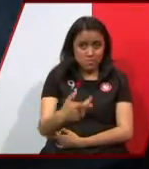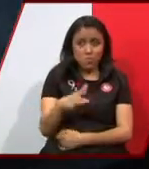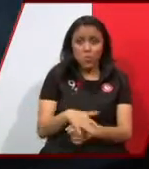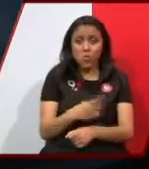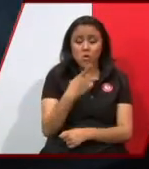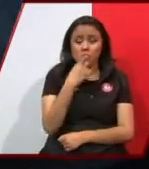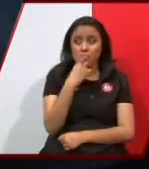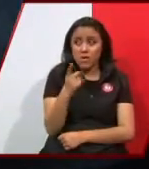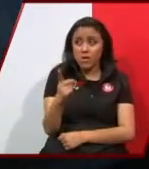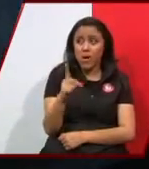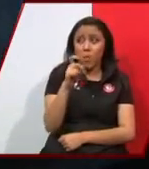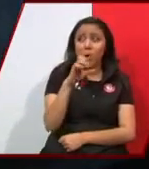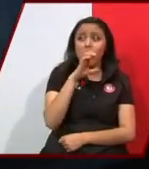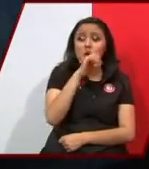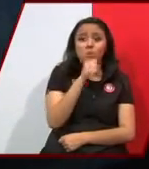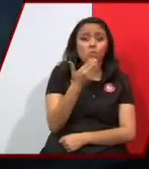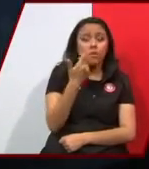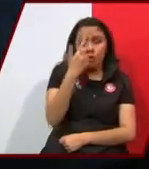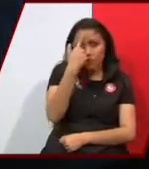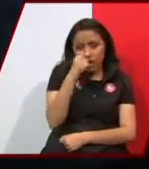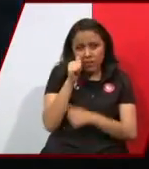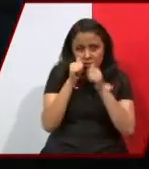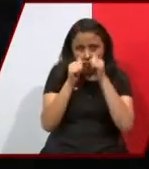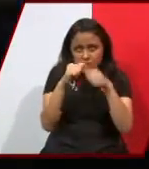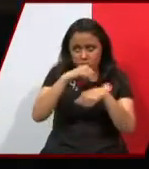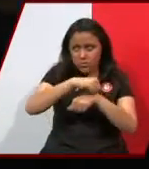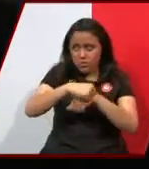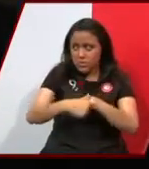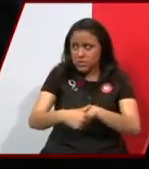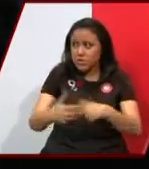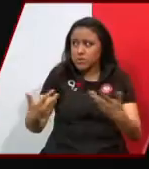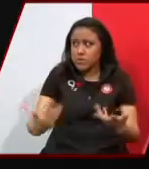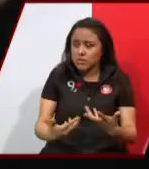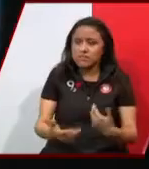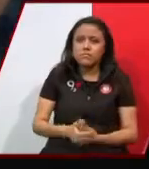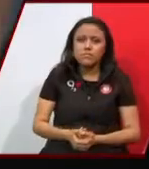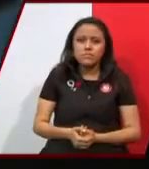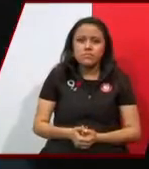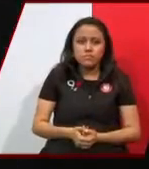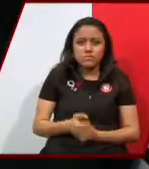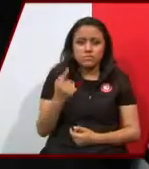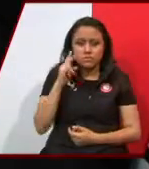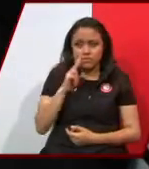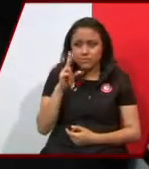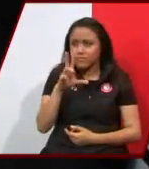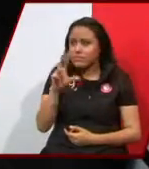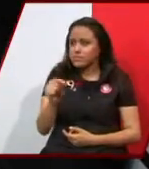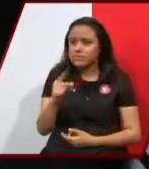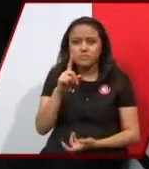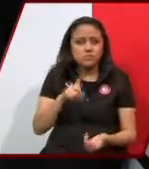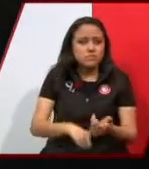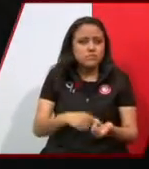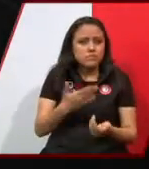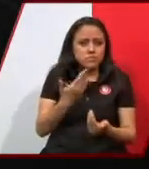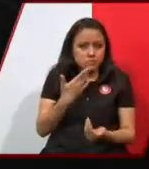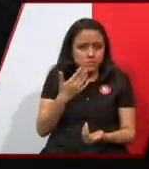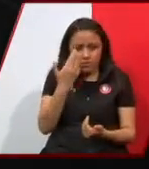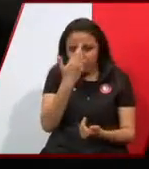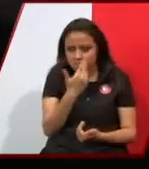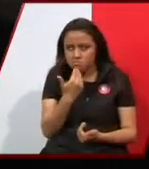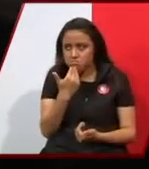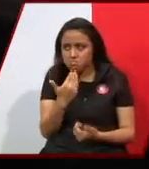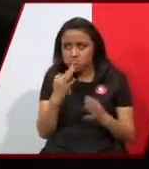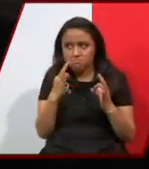con la infraestructura médica para la cirugía. No obstante, ahí tampoco los quirófanos están